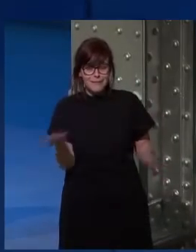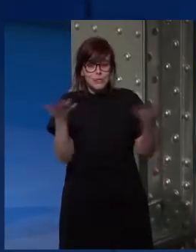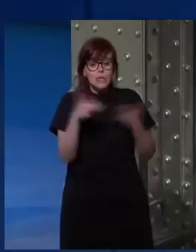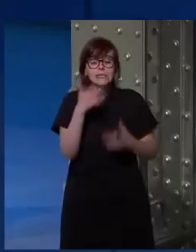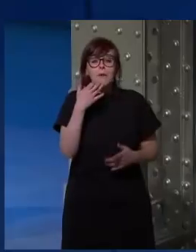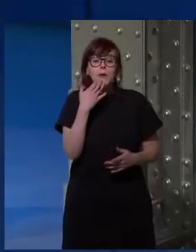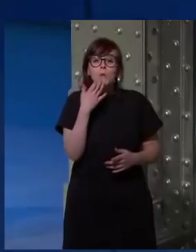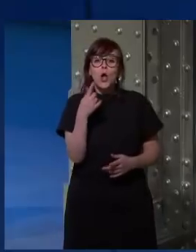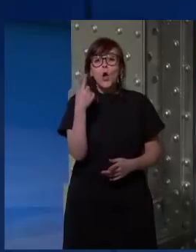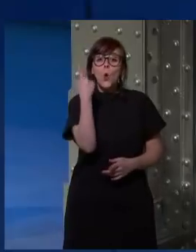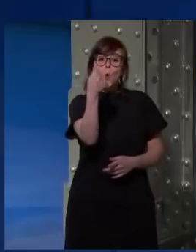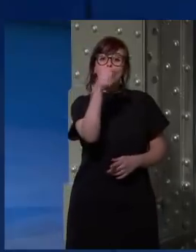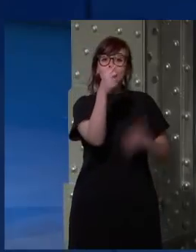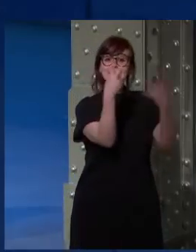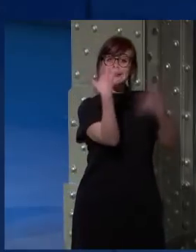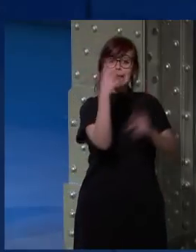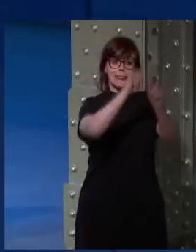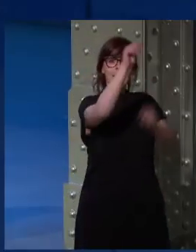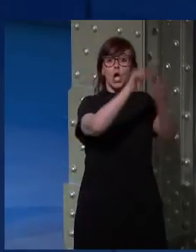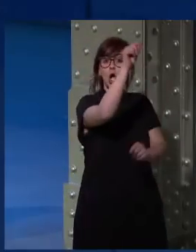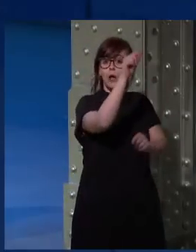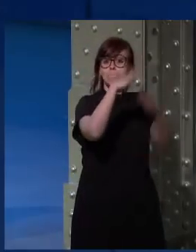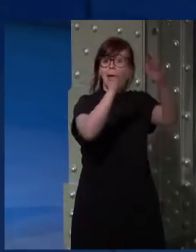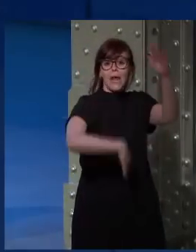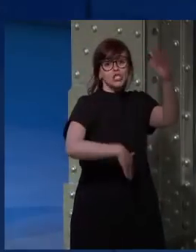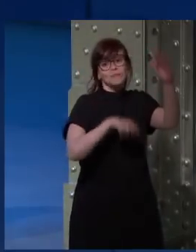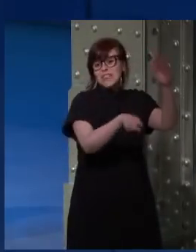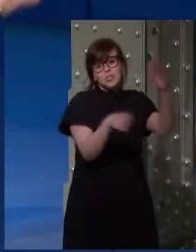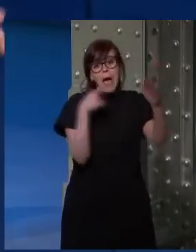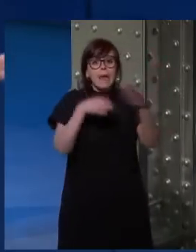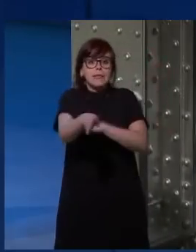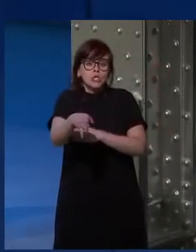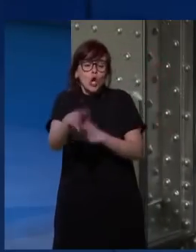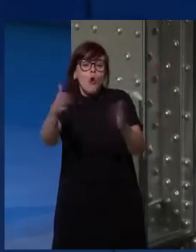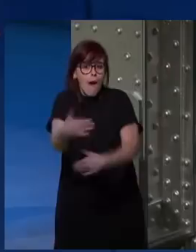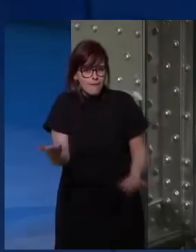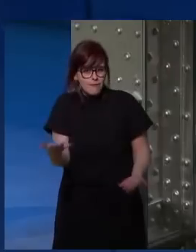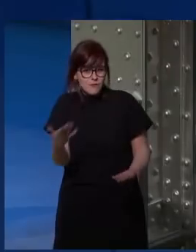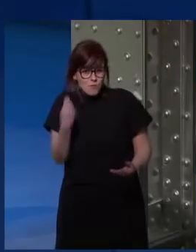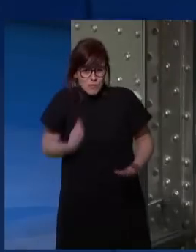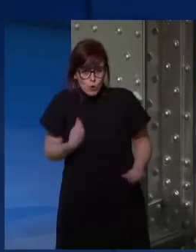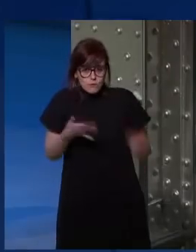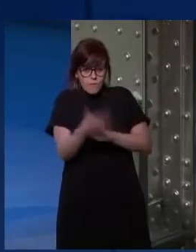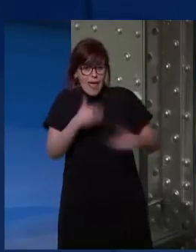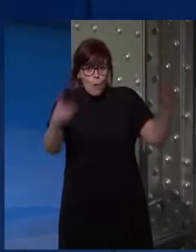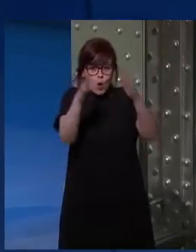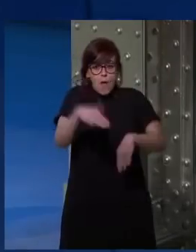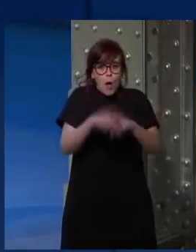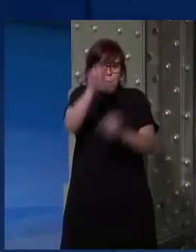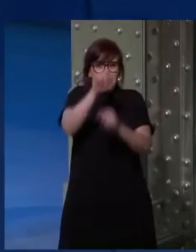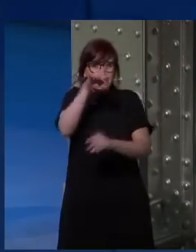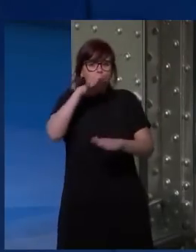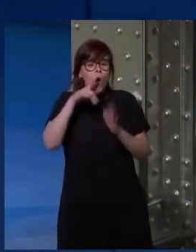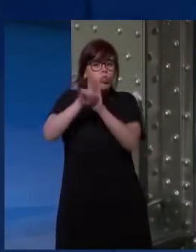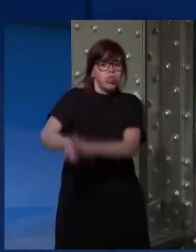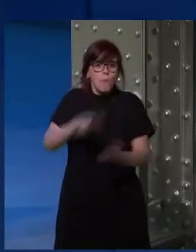ahora los que miden menos de 1,75 m no tienen acceso a hacer no sé qué, no pueden hacer no sé cuánto. O sea, es decir, es completamente absurdo, ¿no? Entonces